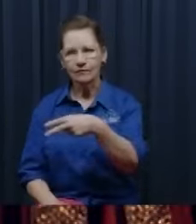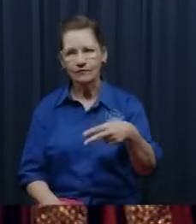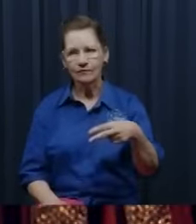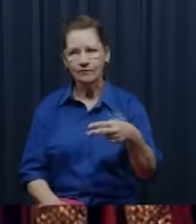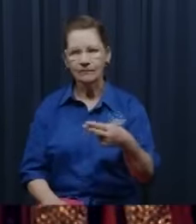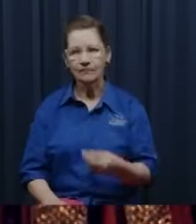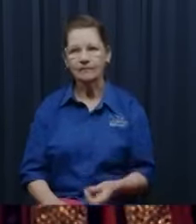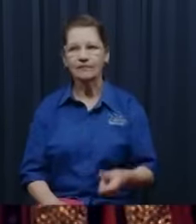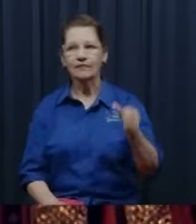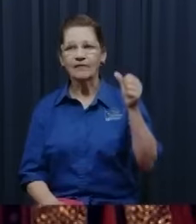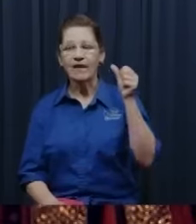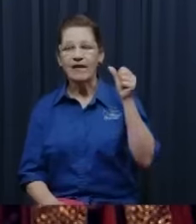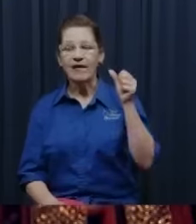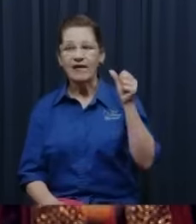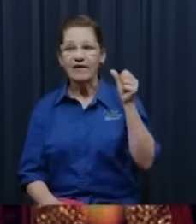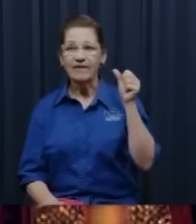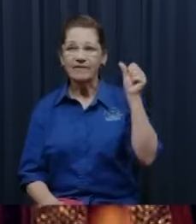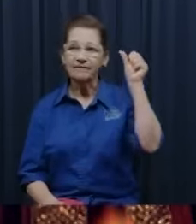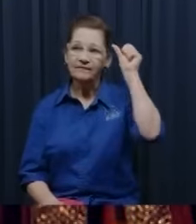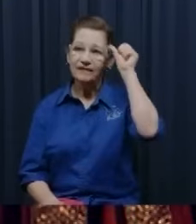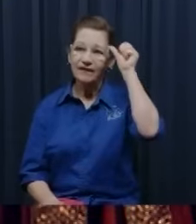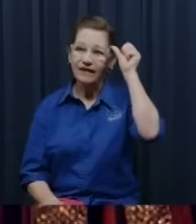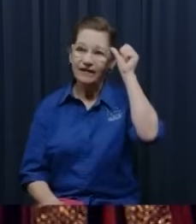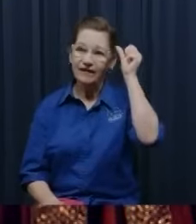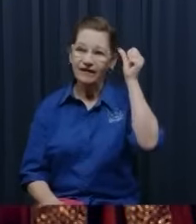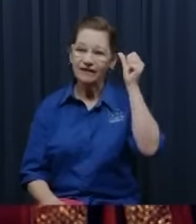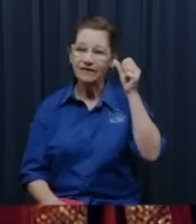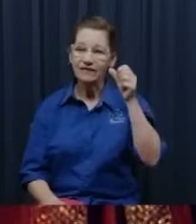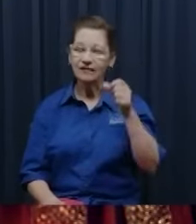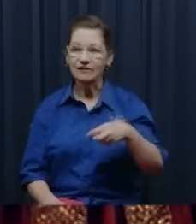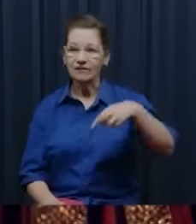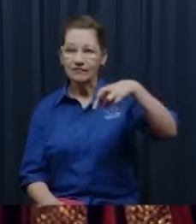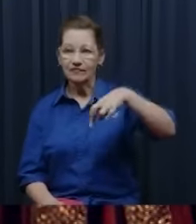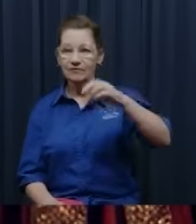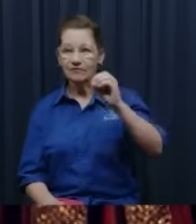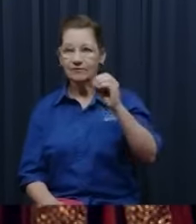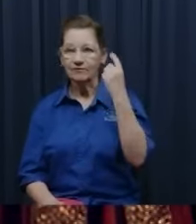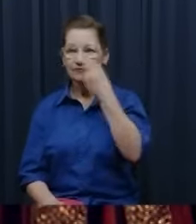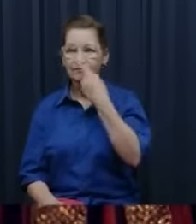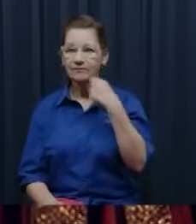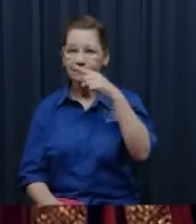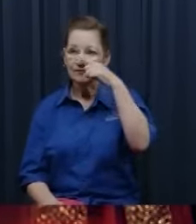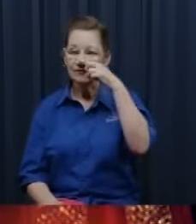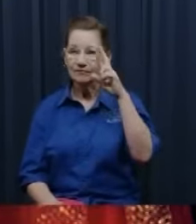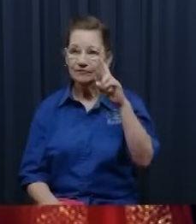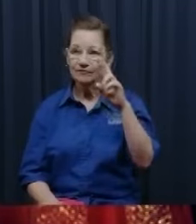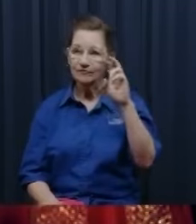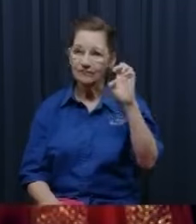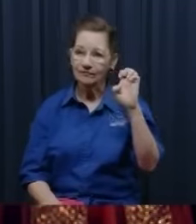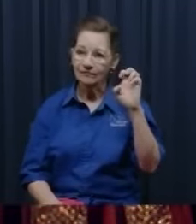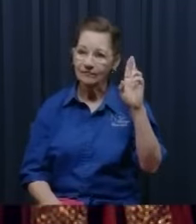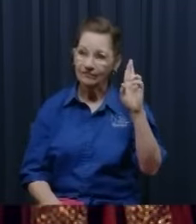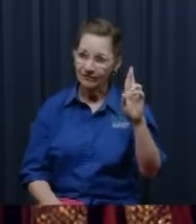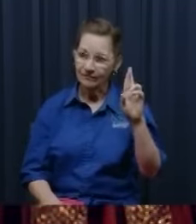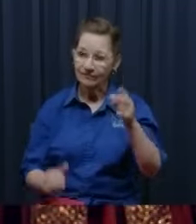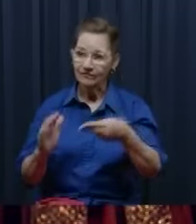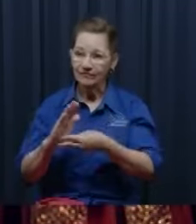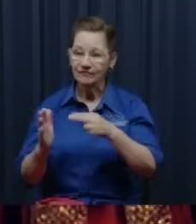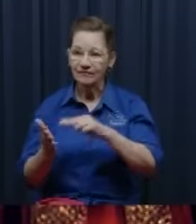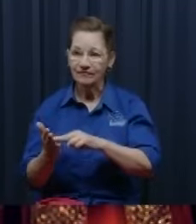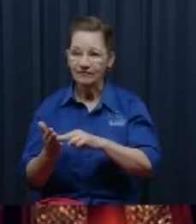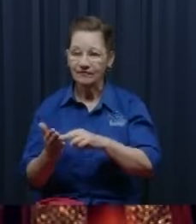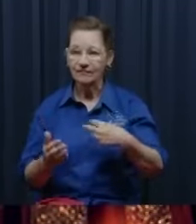Adán el postrer Adán que es nuestro señor Jesús Gloria